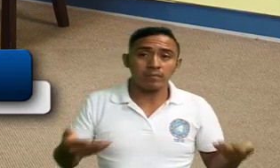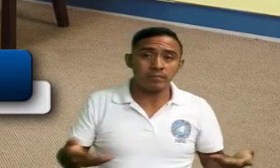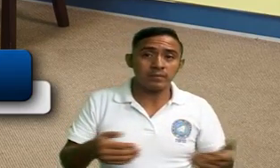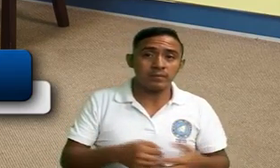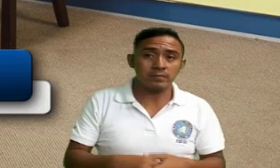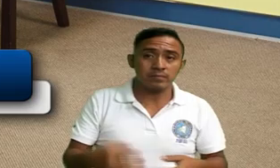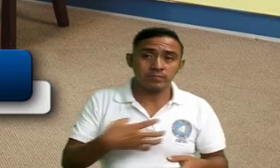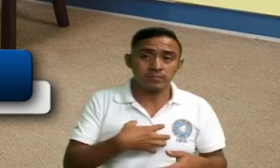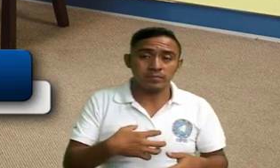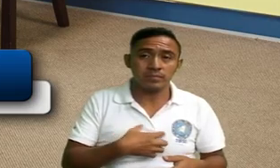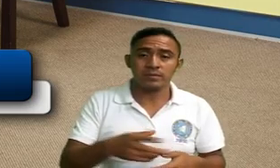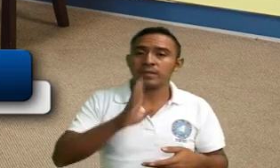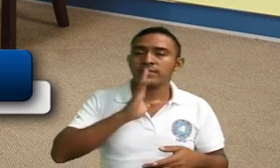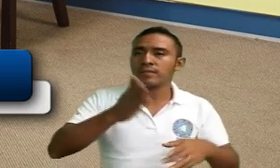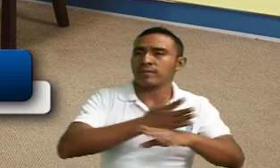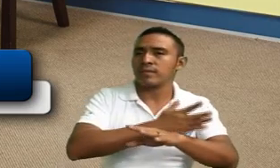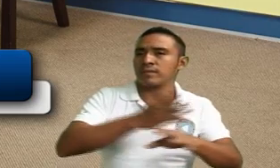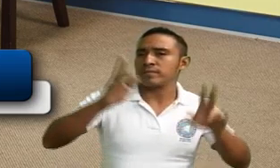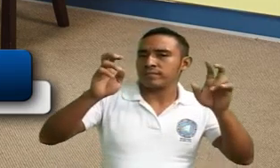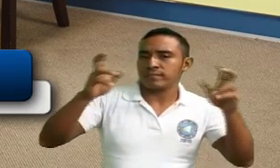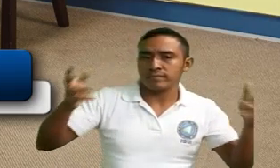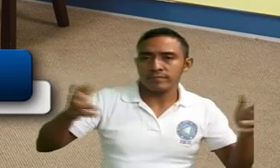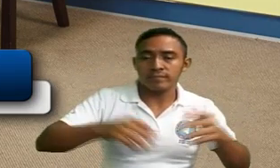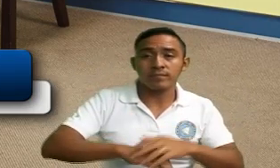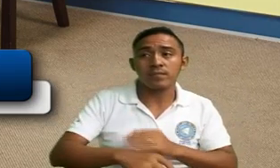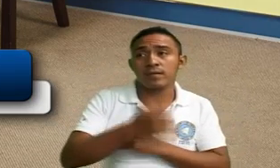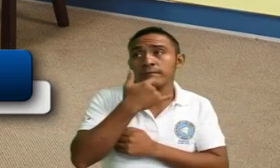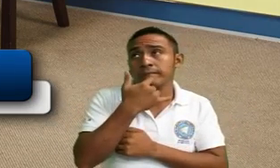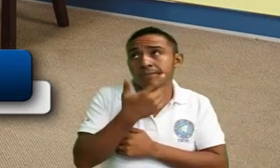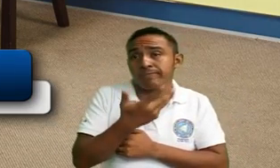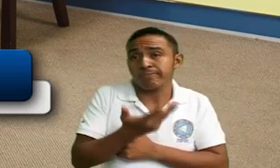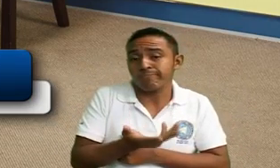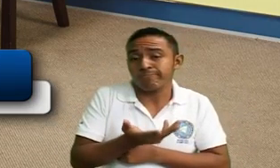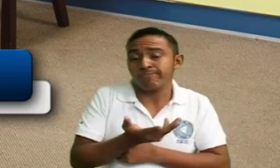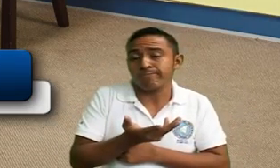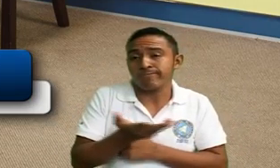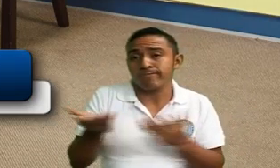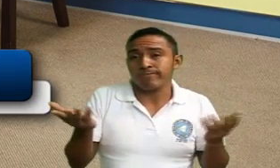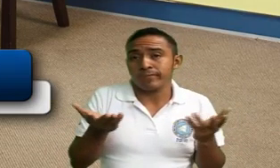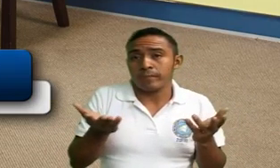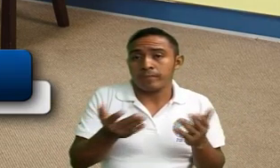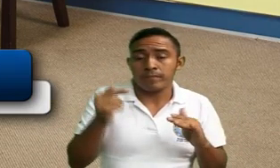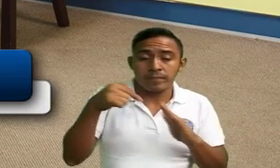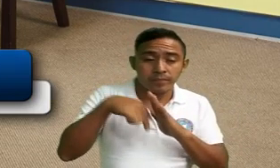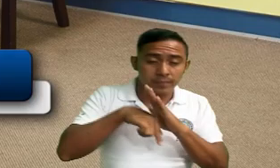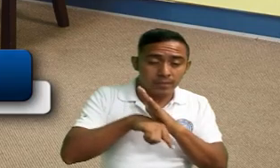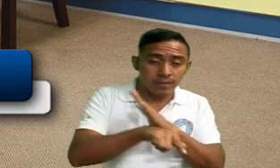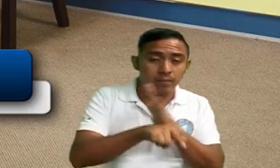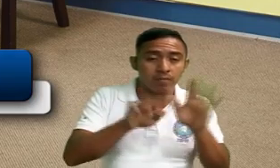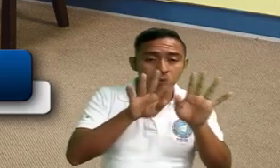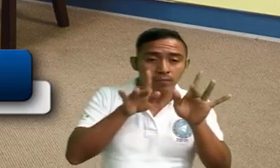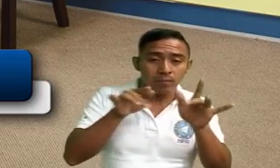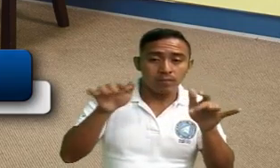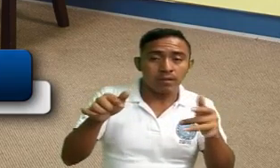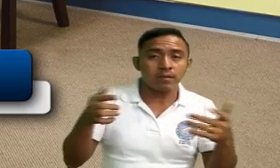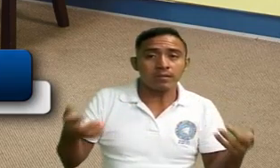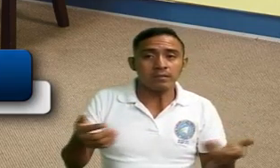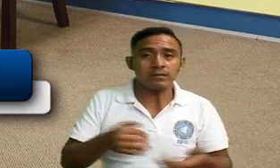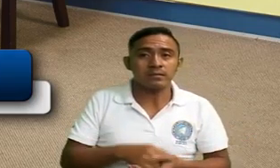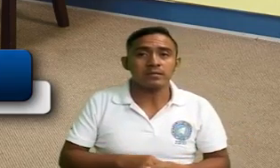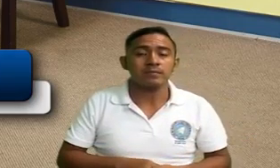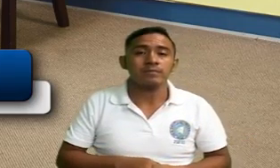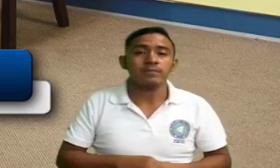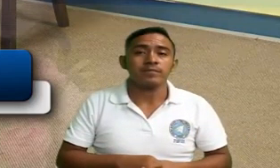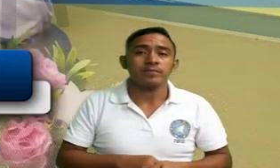precisamente por lo que estábamos hablando antes. Porque si hablamos más a fondo e investigamos más a la paciente, podría ser no necesariamente que